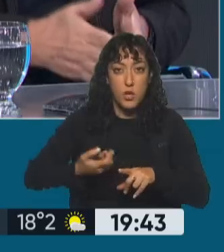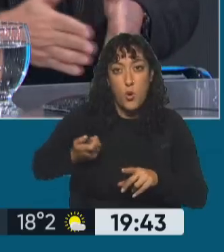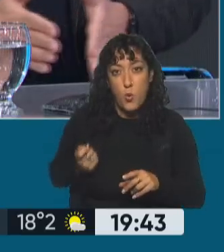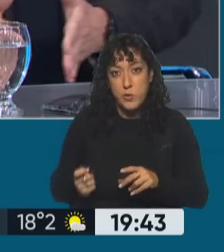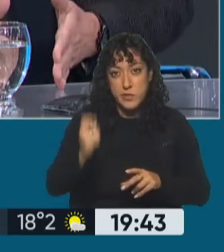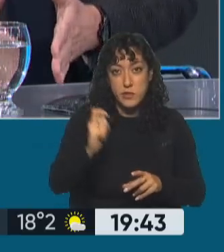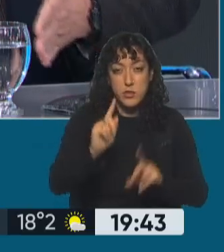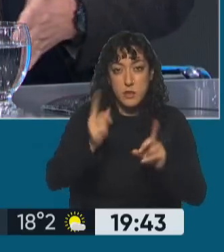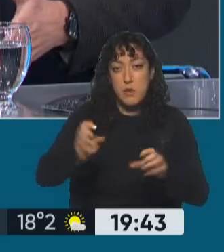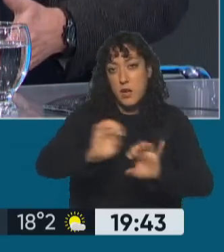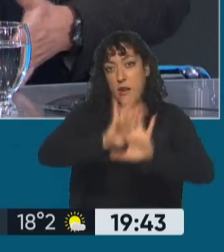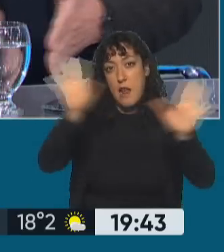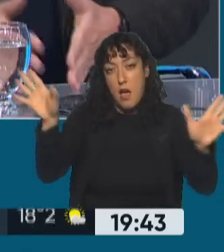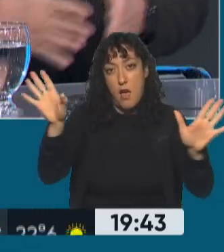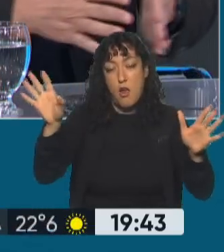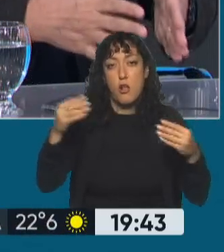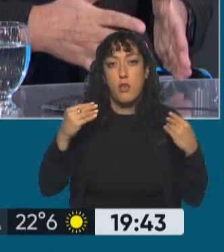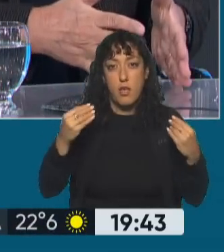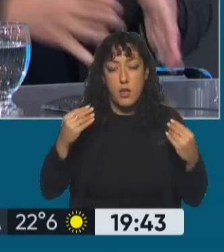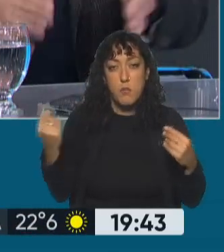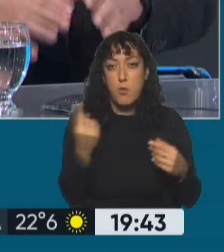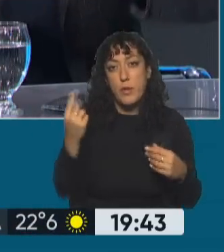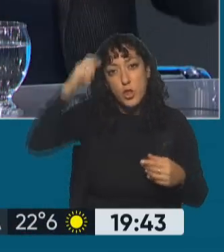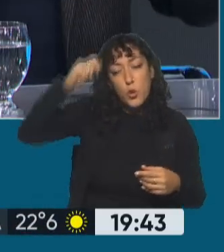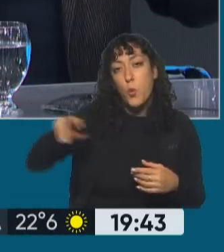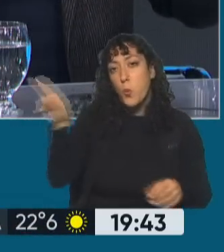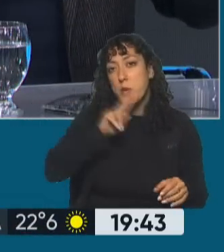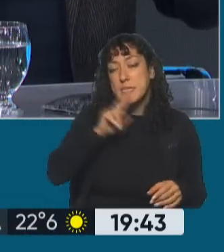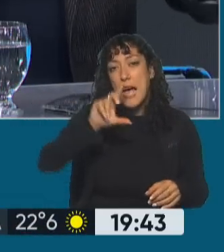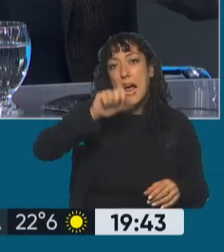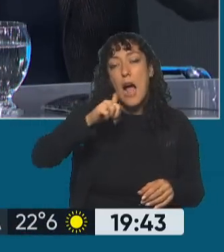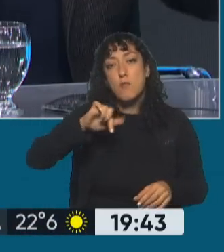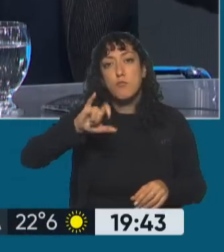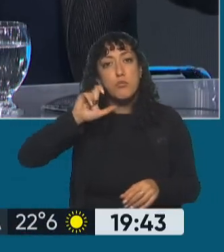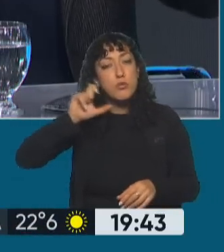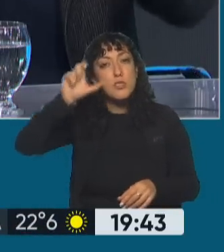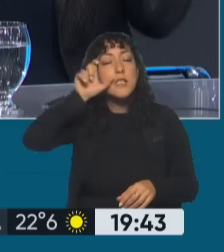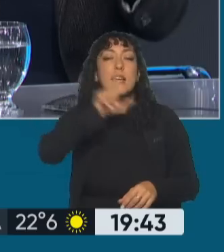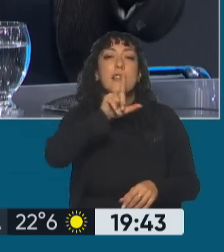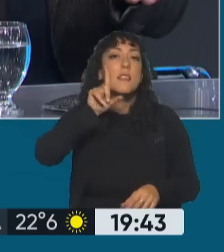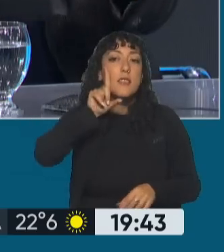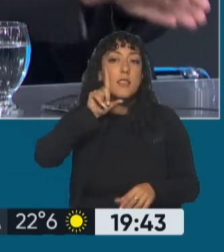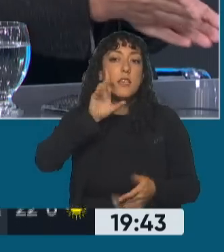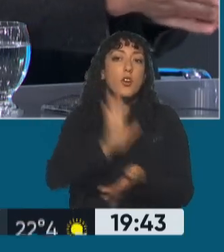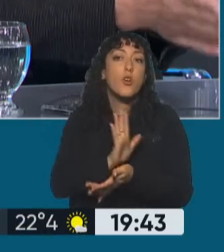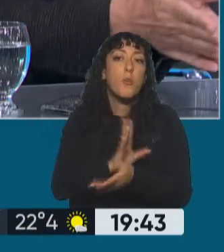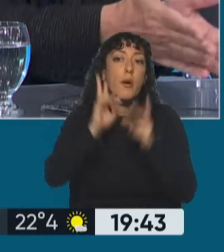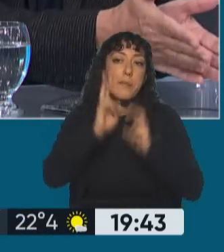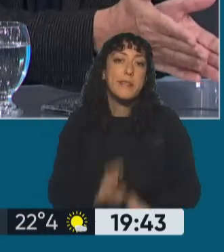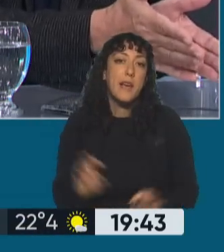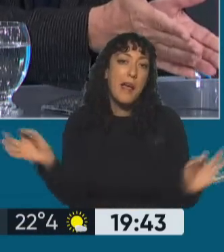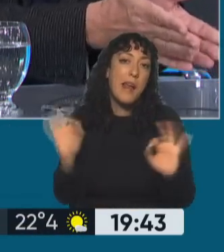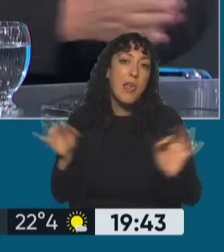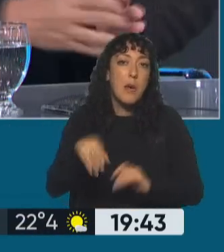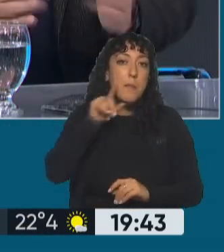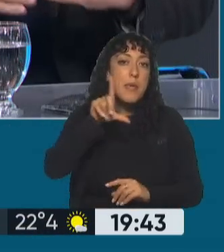claro también que esto ocurre cuando la jueza Capuchetti no toma, bajo ningún concepto, el camino de investigar a